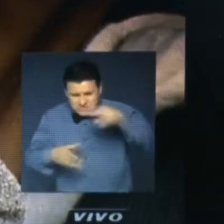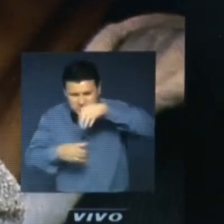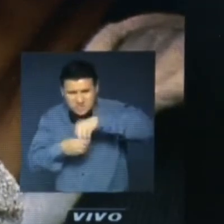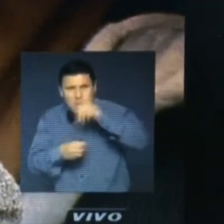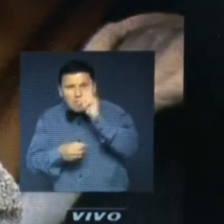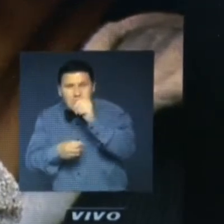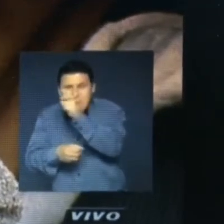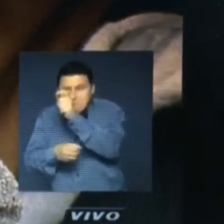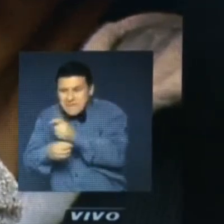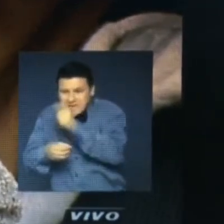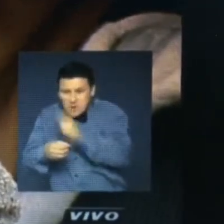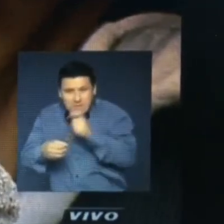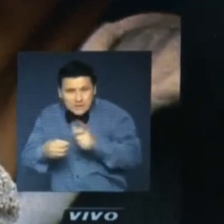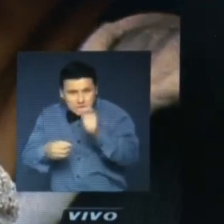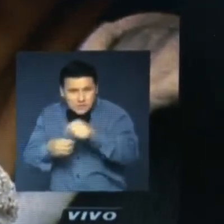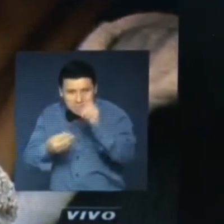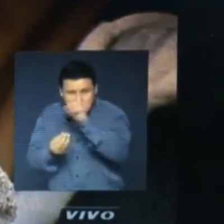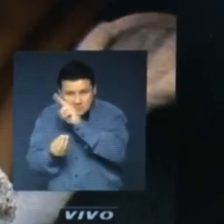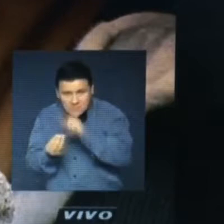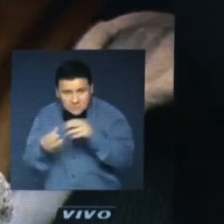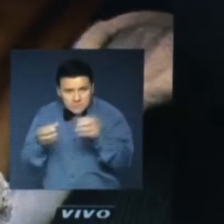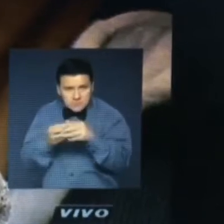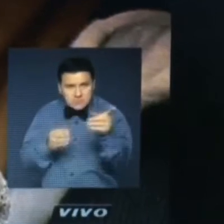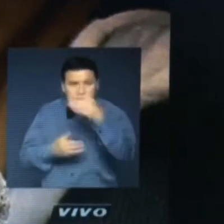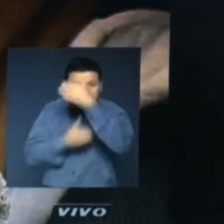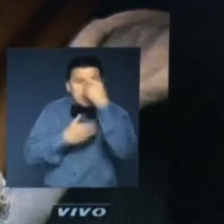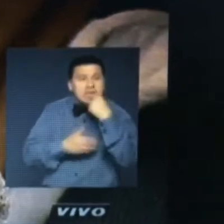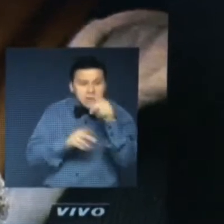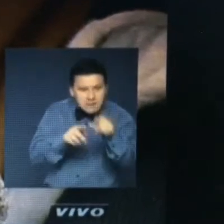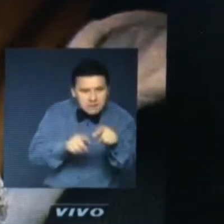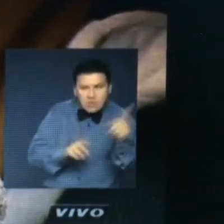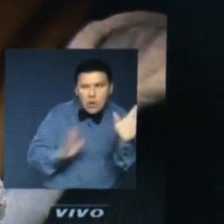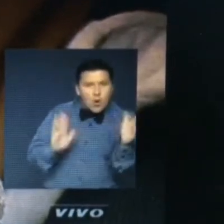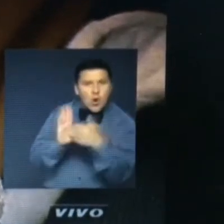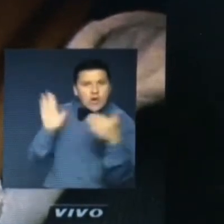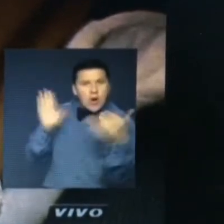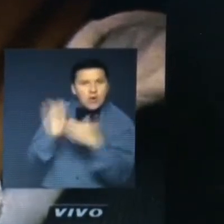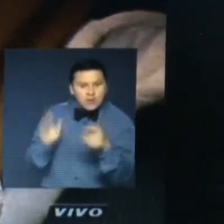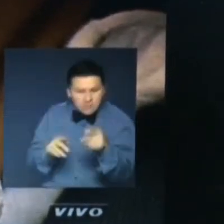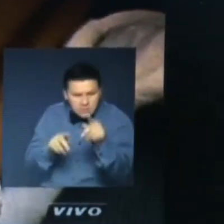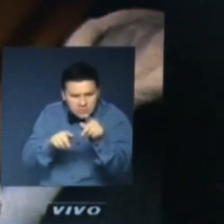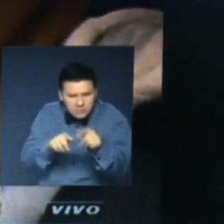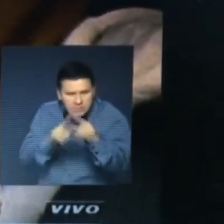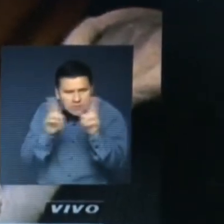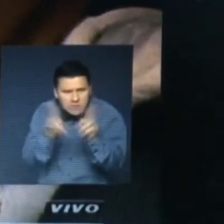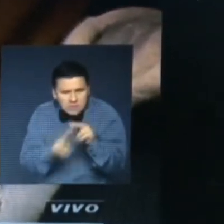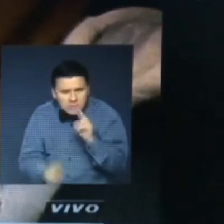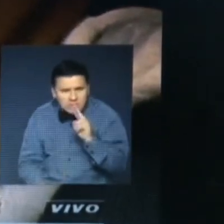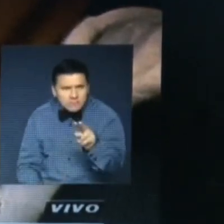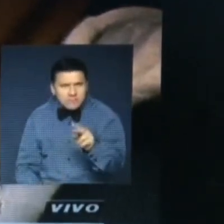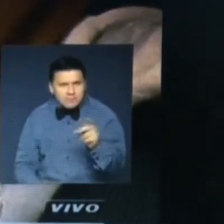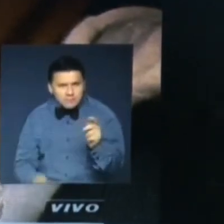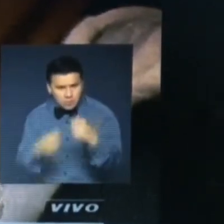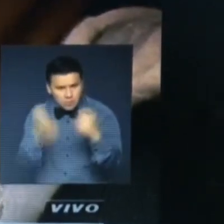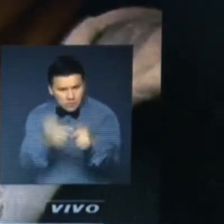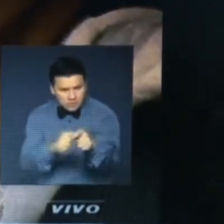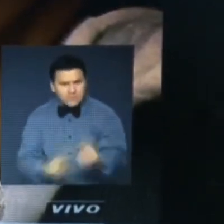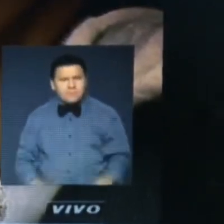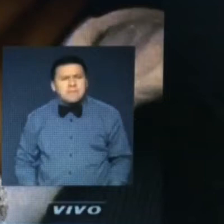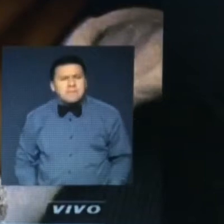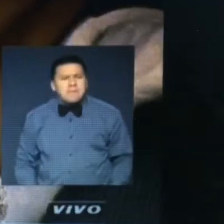Juan Camilo Revelo y Ernesto Macías Tobar, también senador. La supuesta amenaza